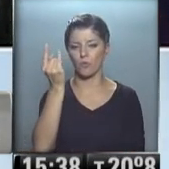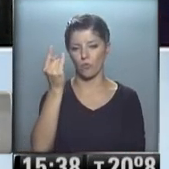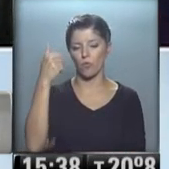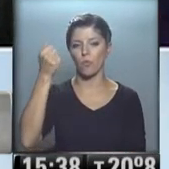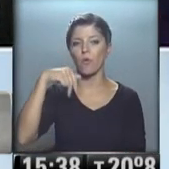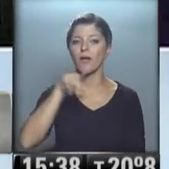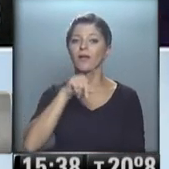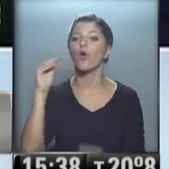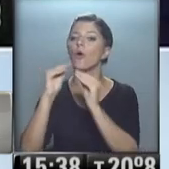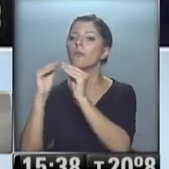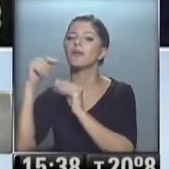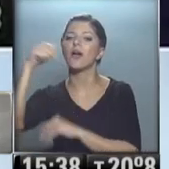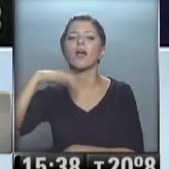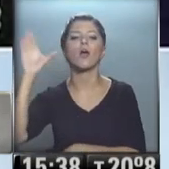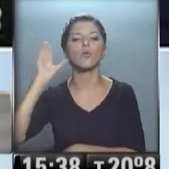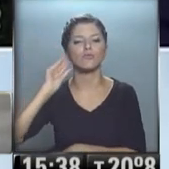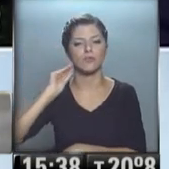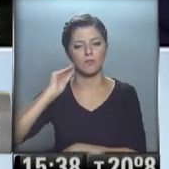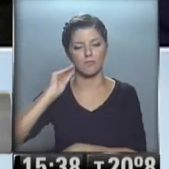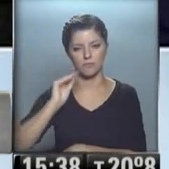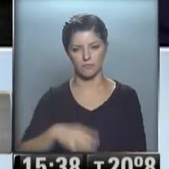Compañero, lo escuchamos atentamente.